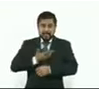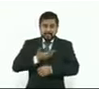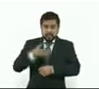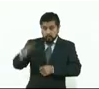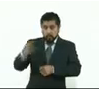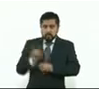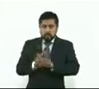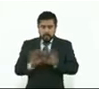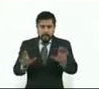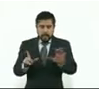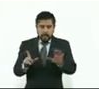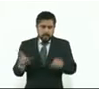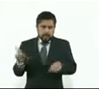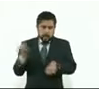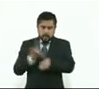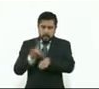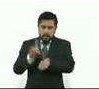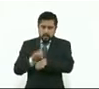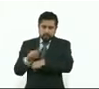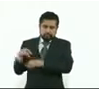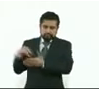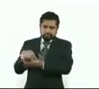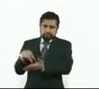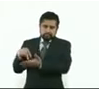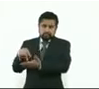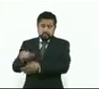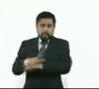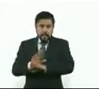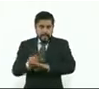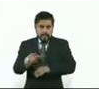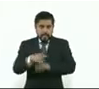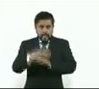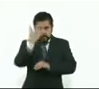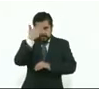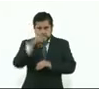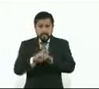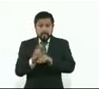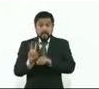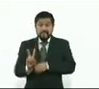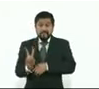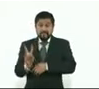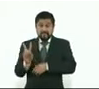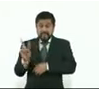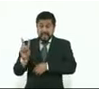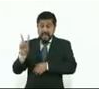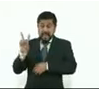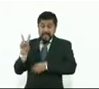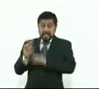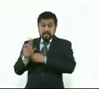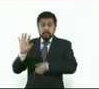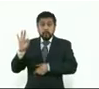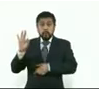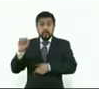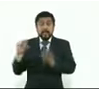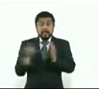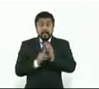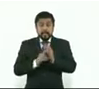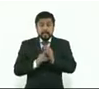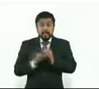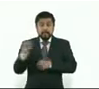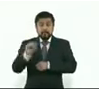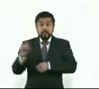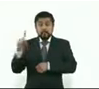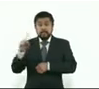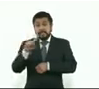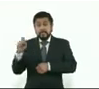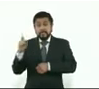ahí presente todos los días. Él tiene datos estimados de que el viernes fueron 40,000, el sábado 101,000 y el